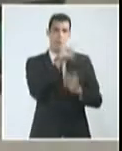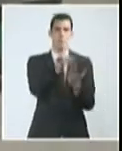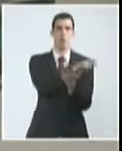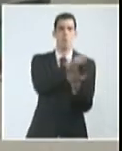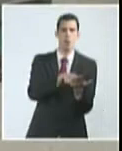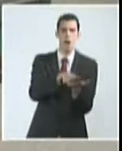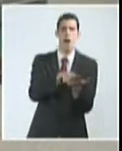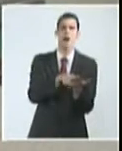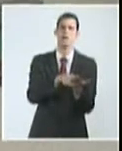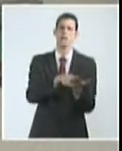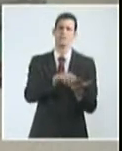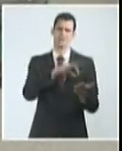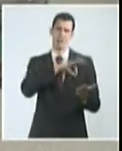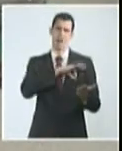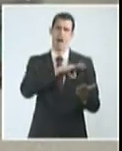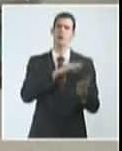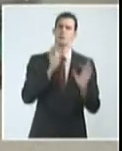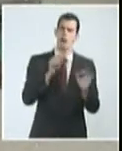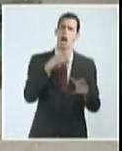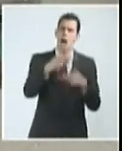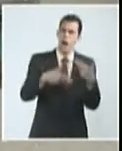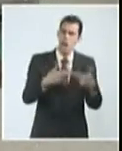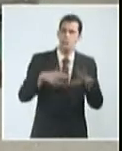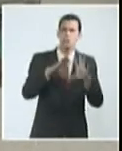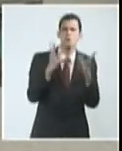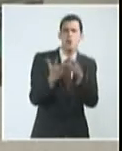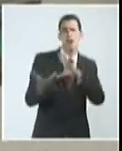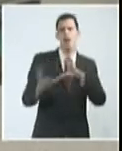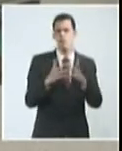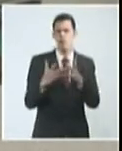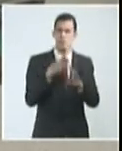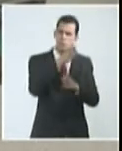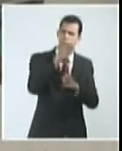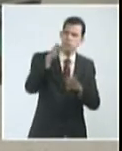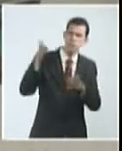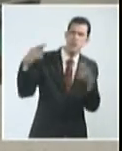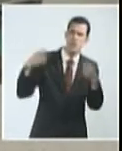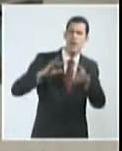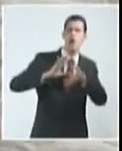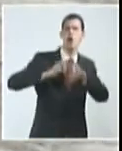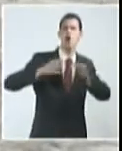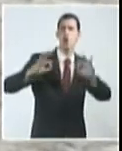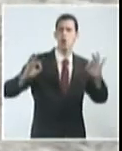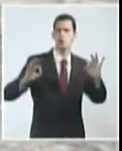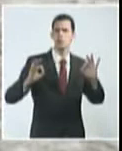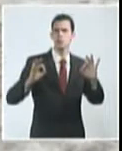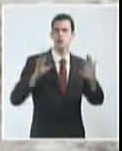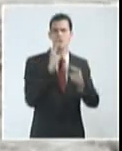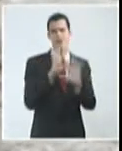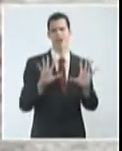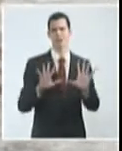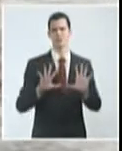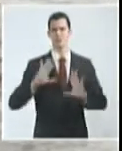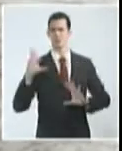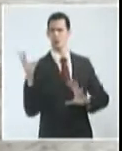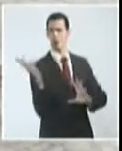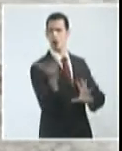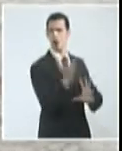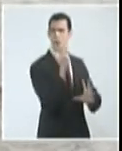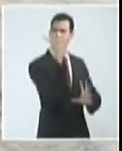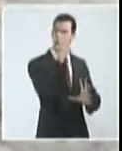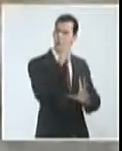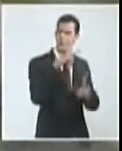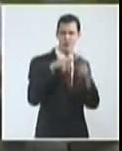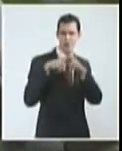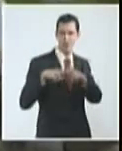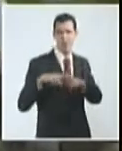que no podemos resolver todos a la misma vez, de definir prioridades. Eso que plantean los vecinos los representa